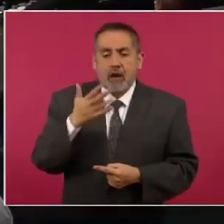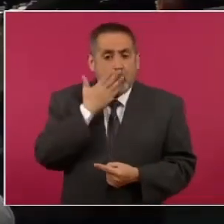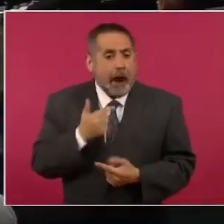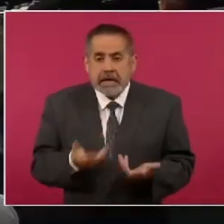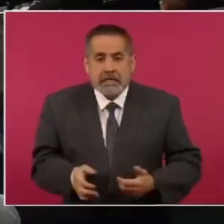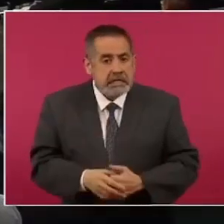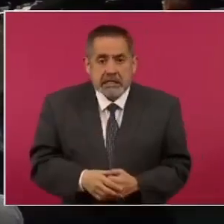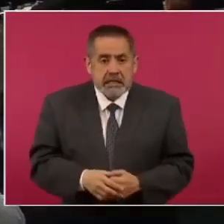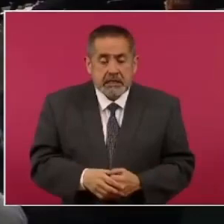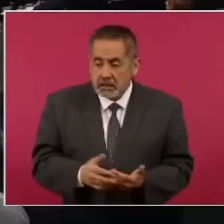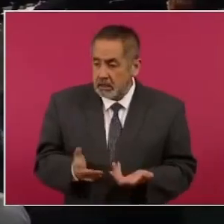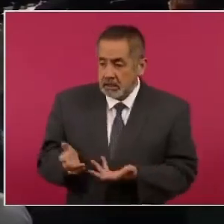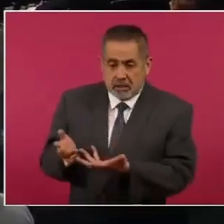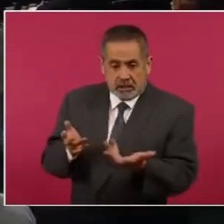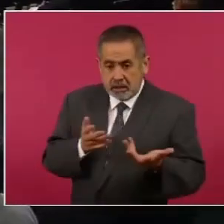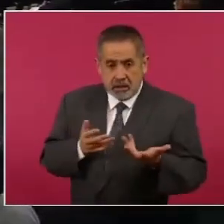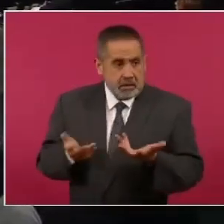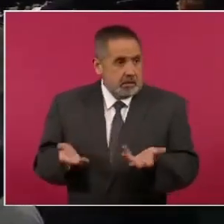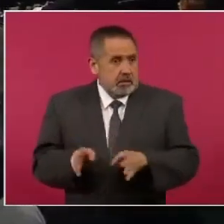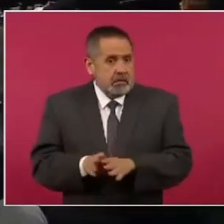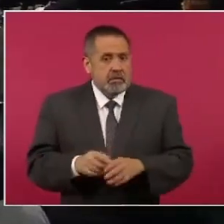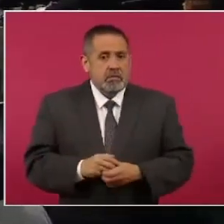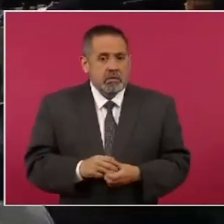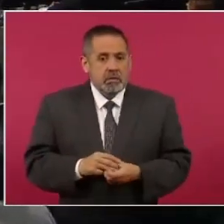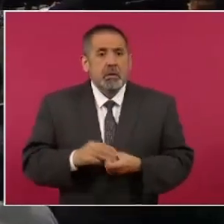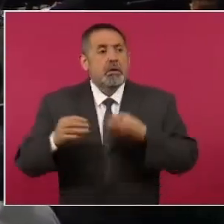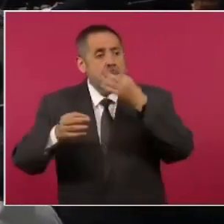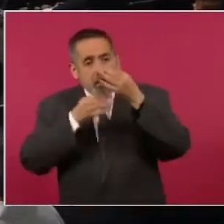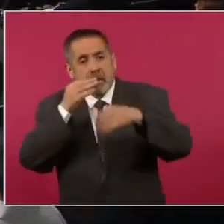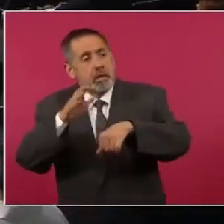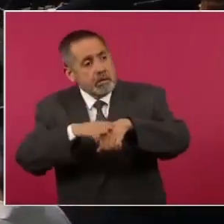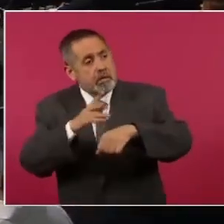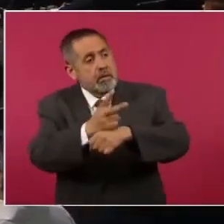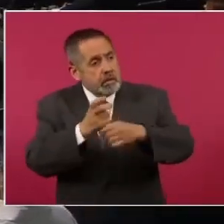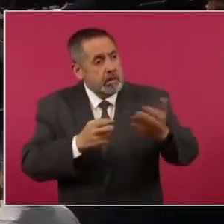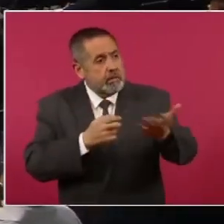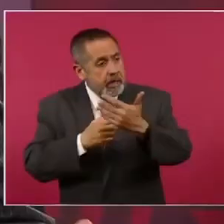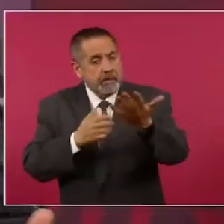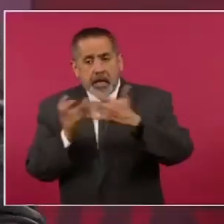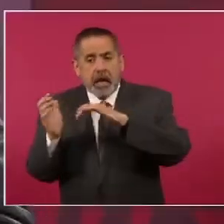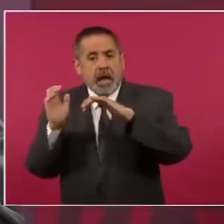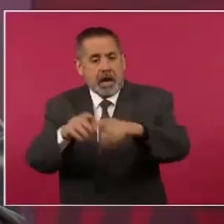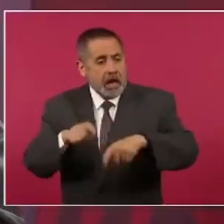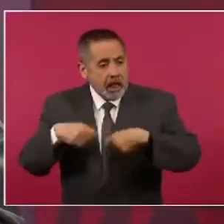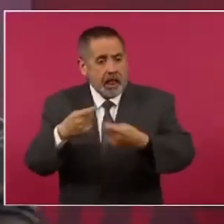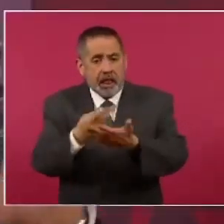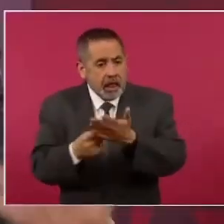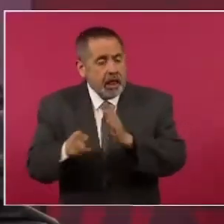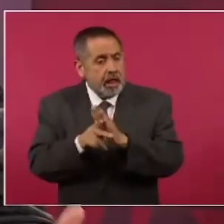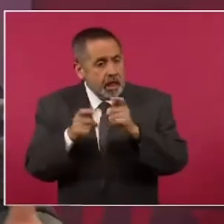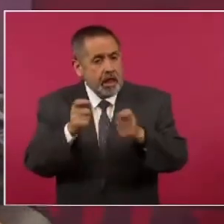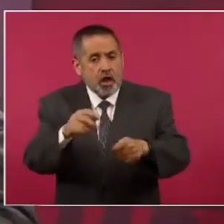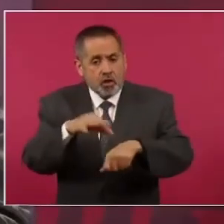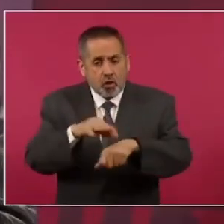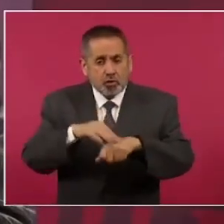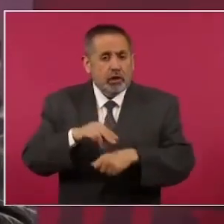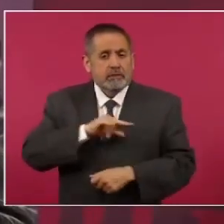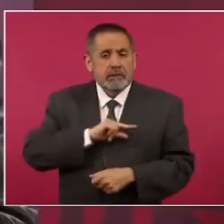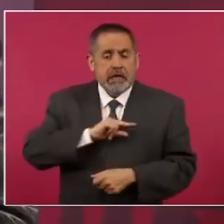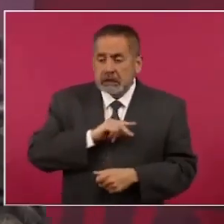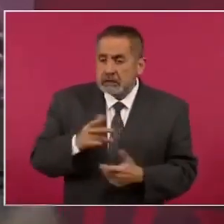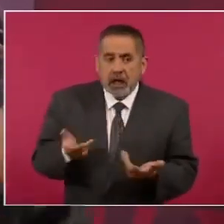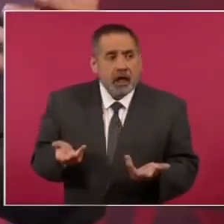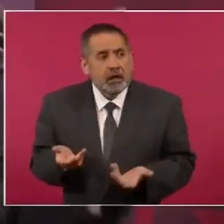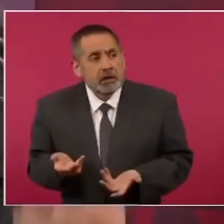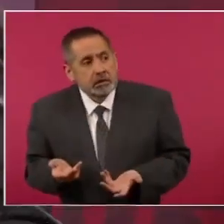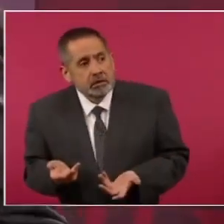Y estamos lanzando convocatorias para la contratación de médicos y de especialistas y